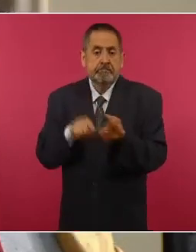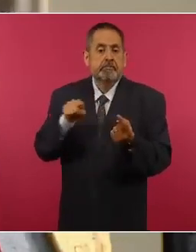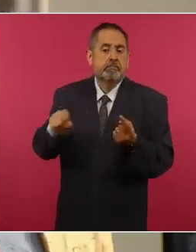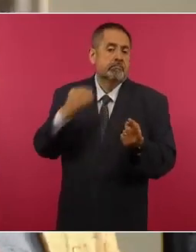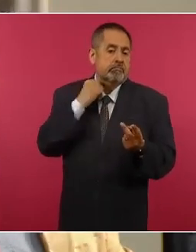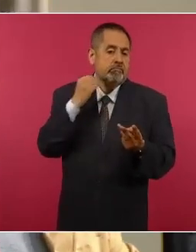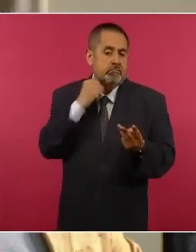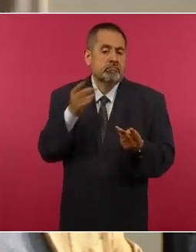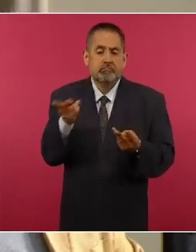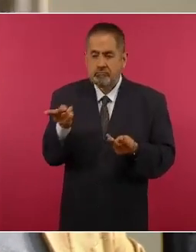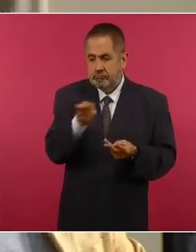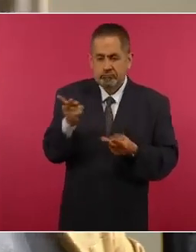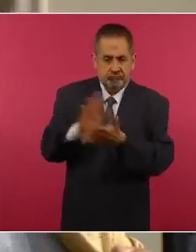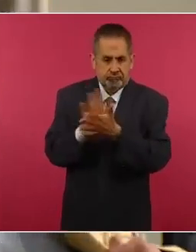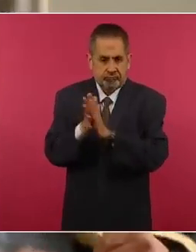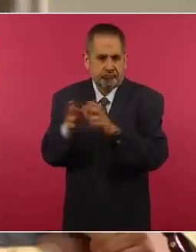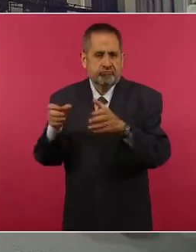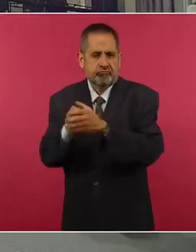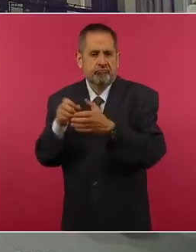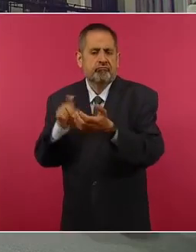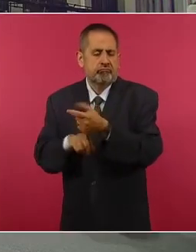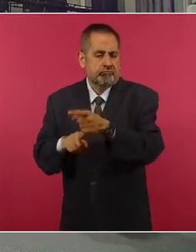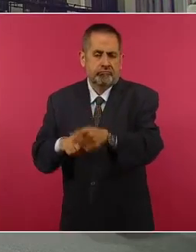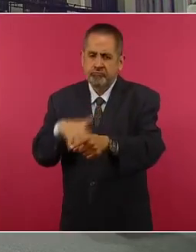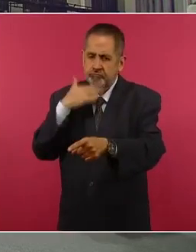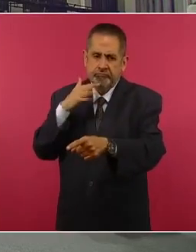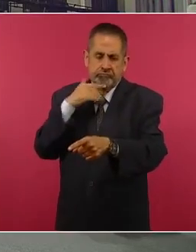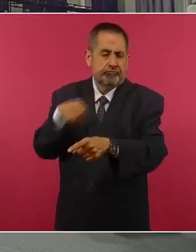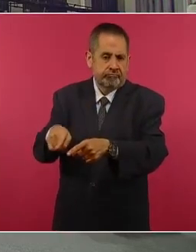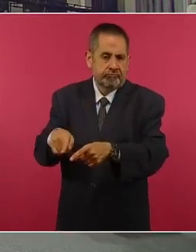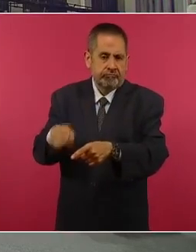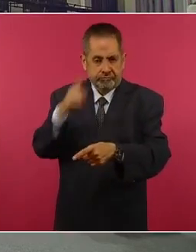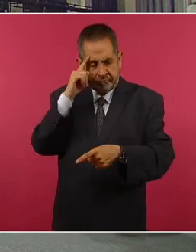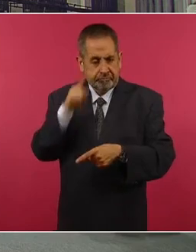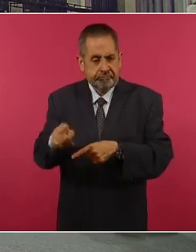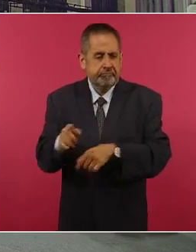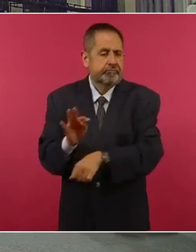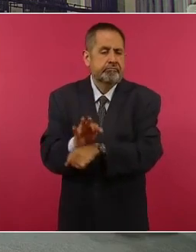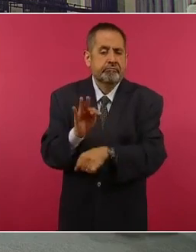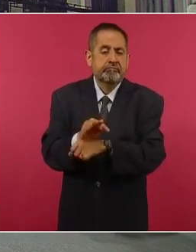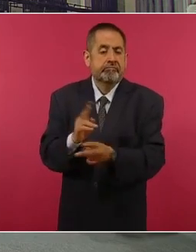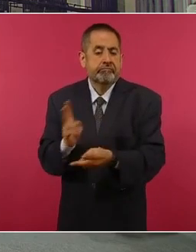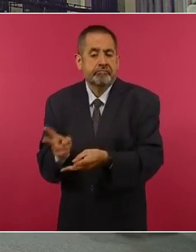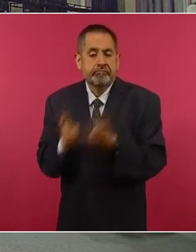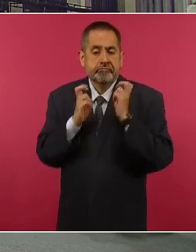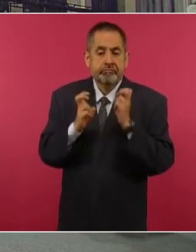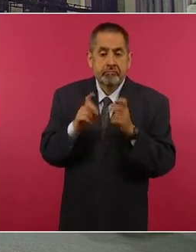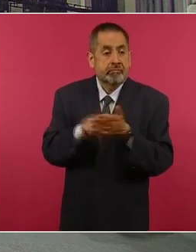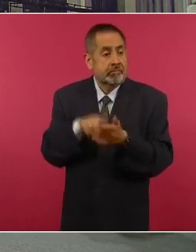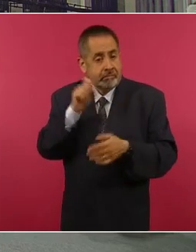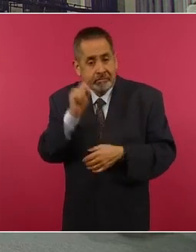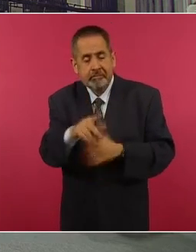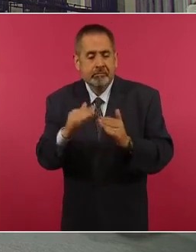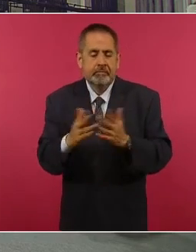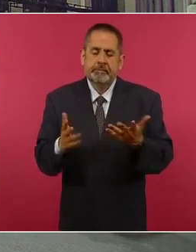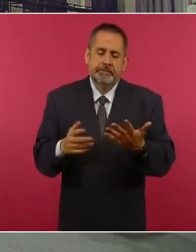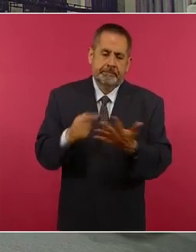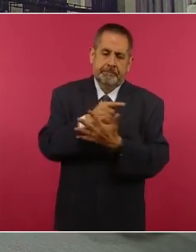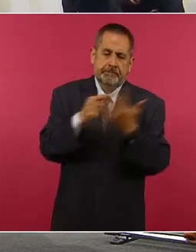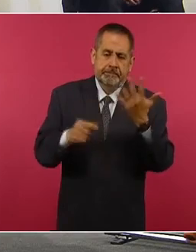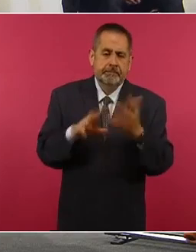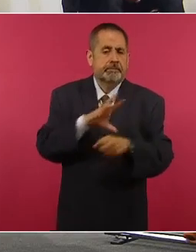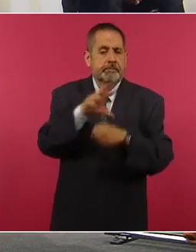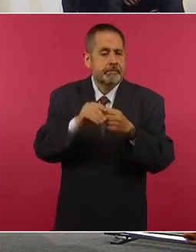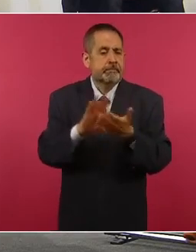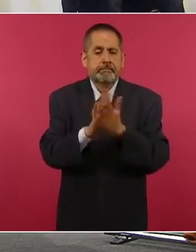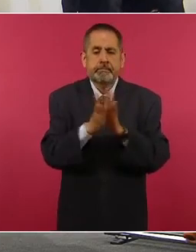ha manejado a ambas partes en el conflicto legal para inclinarse por quien le robó su propio hogar. Todo ello en